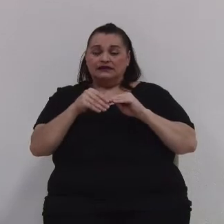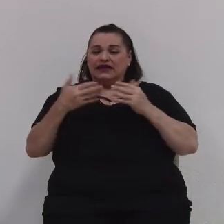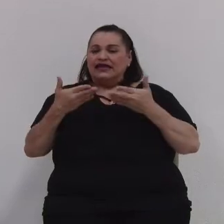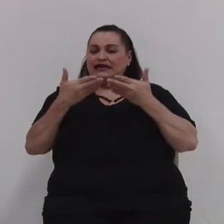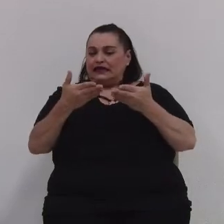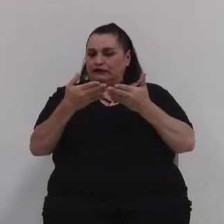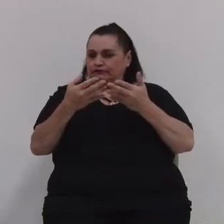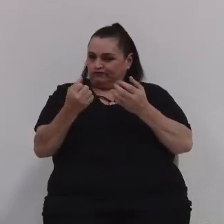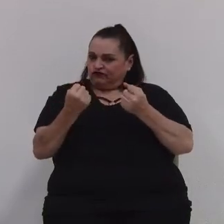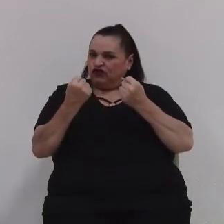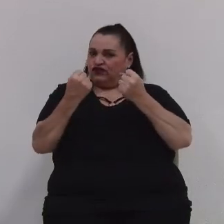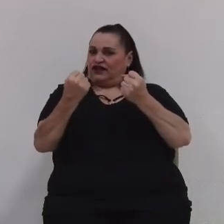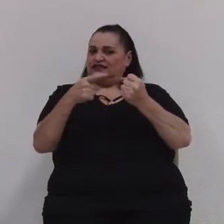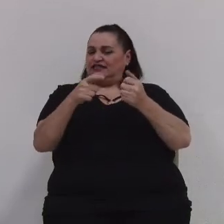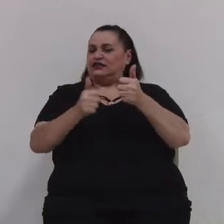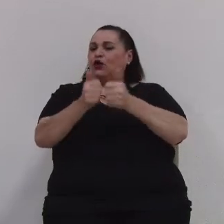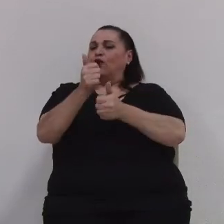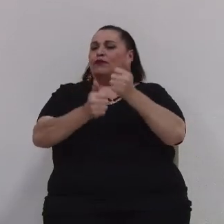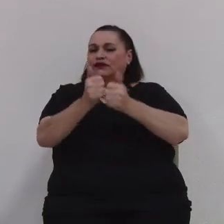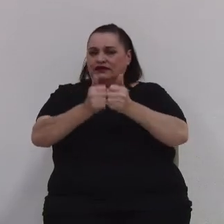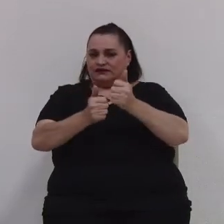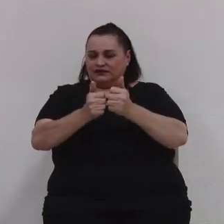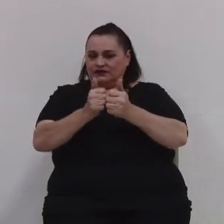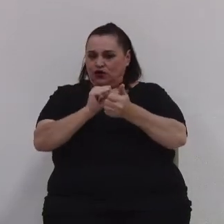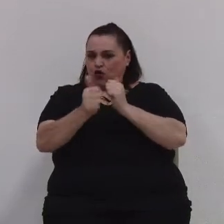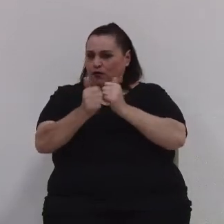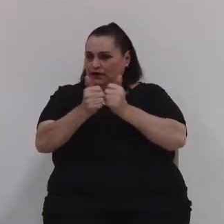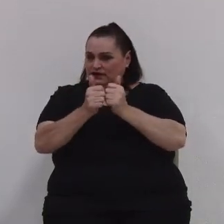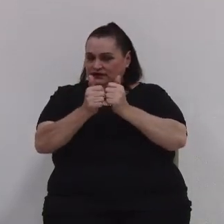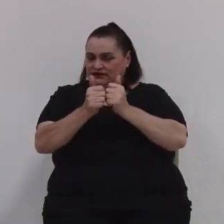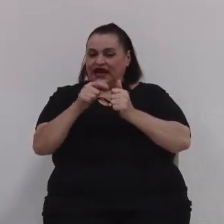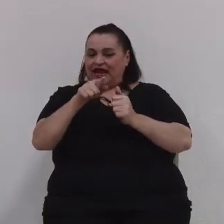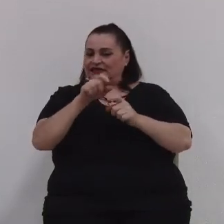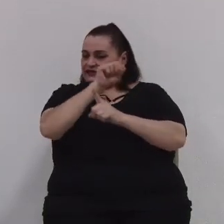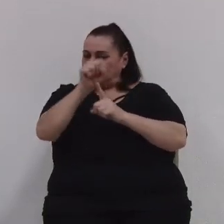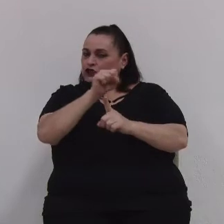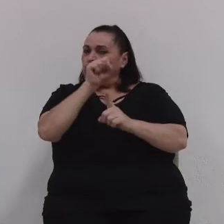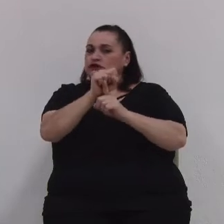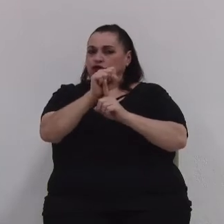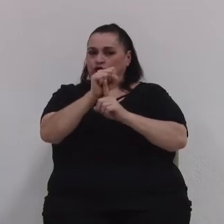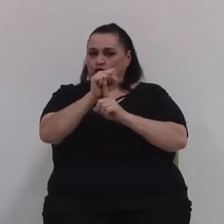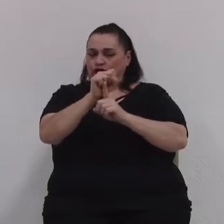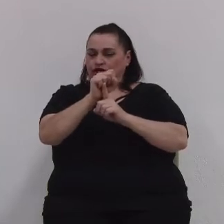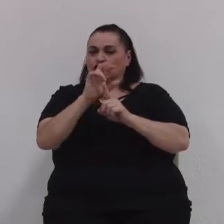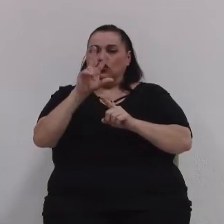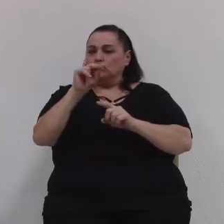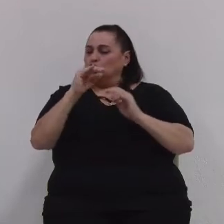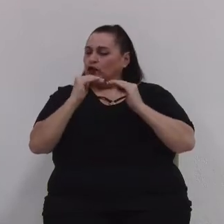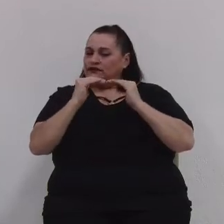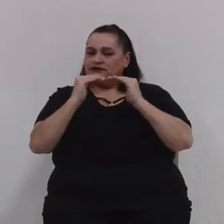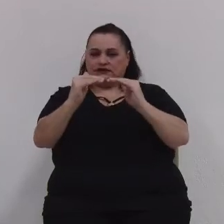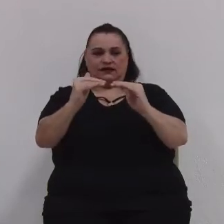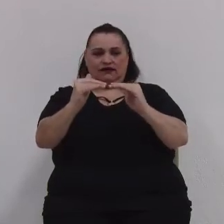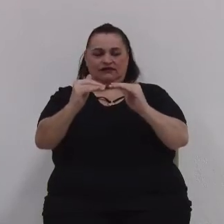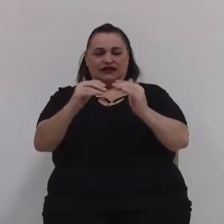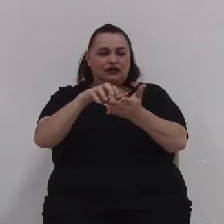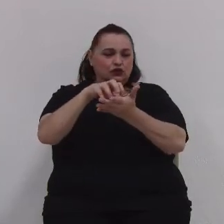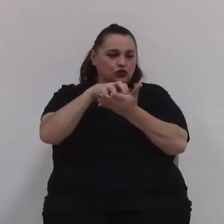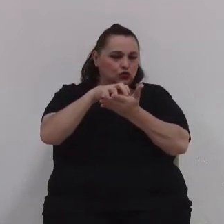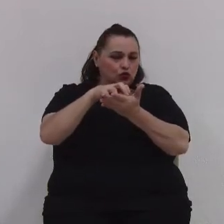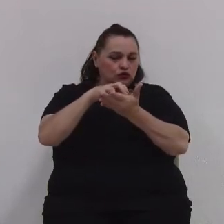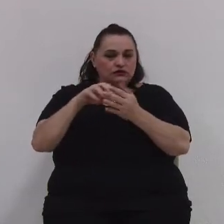fuelle a esa competencia y a esa situación inestable e incierta, que se